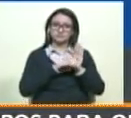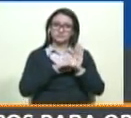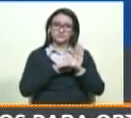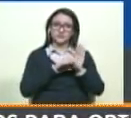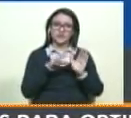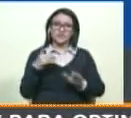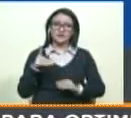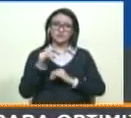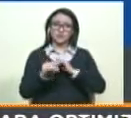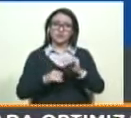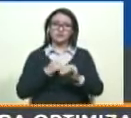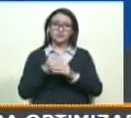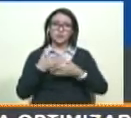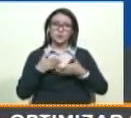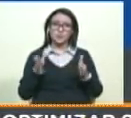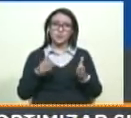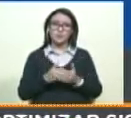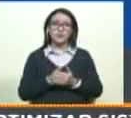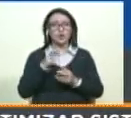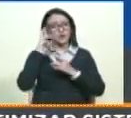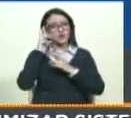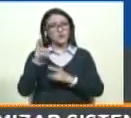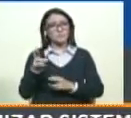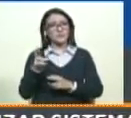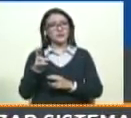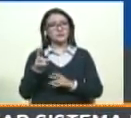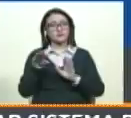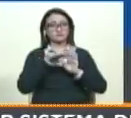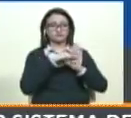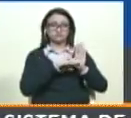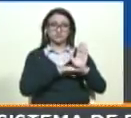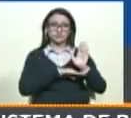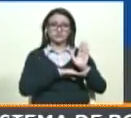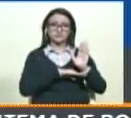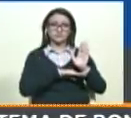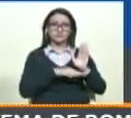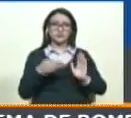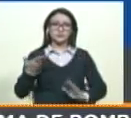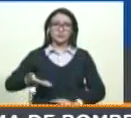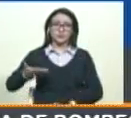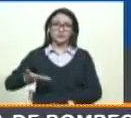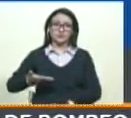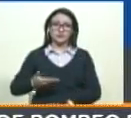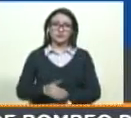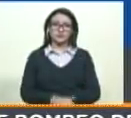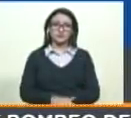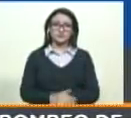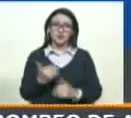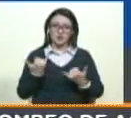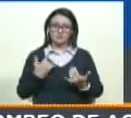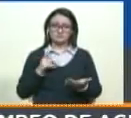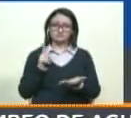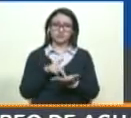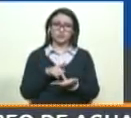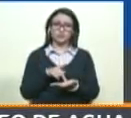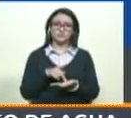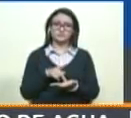principios del derecho internacional público es que respete esos principios fundamentalmente. Y por eso estamos aquí, de